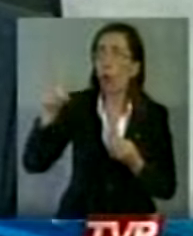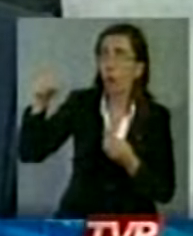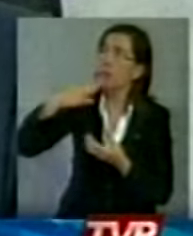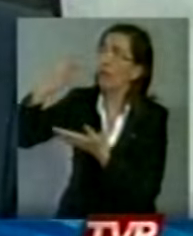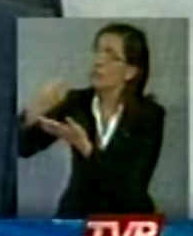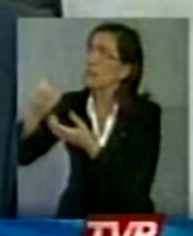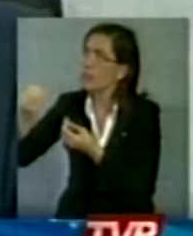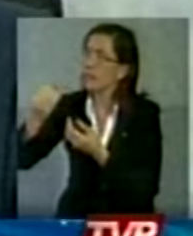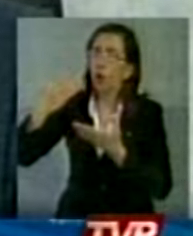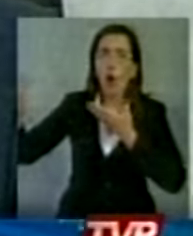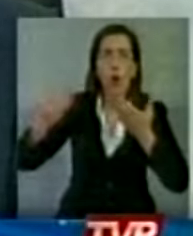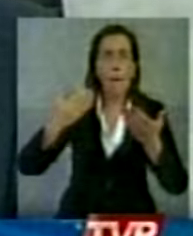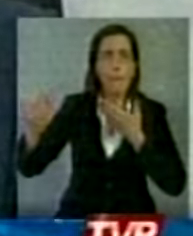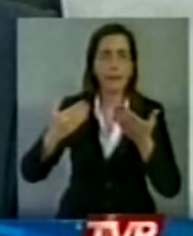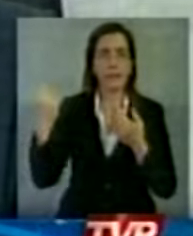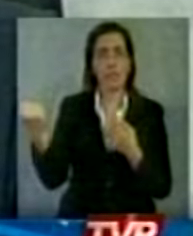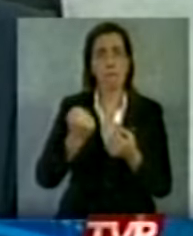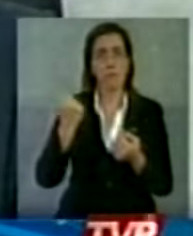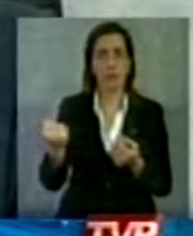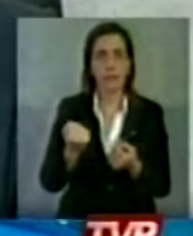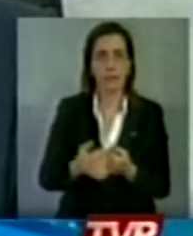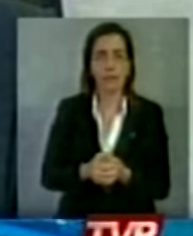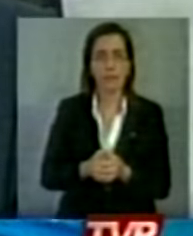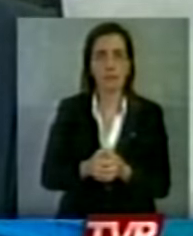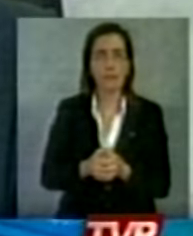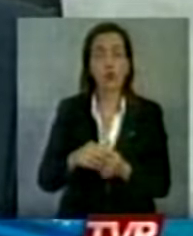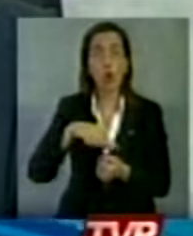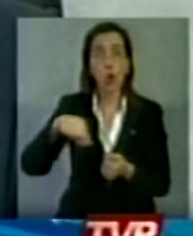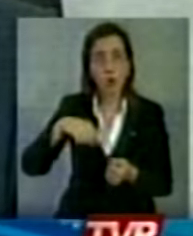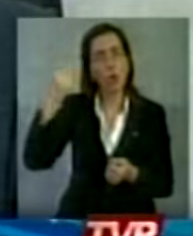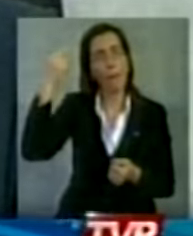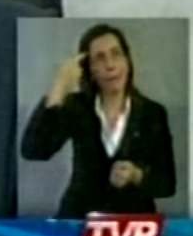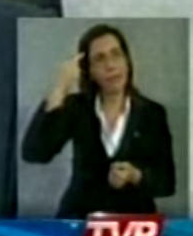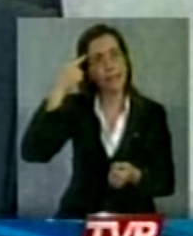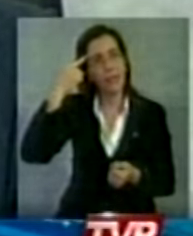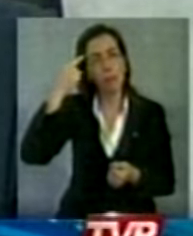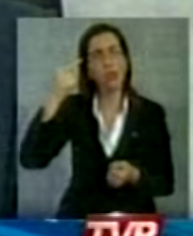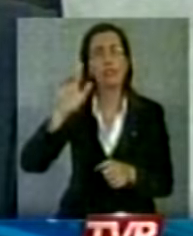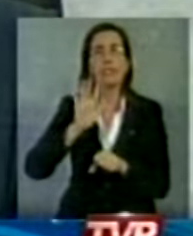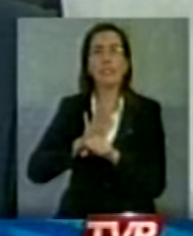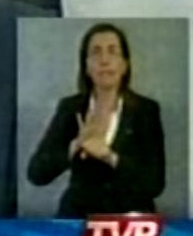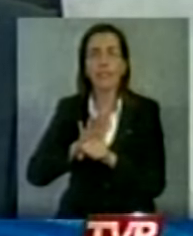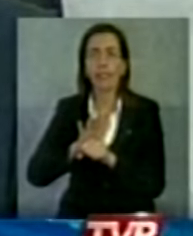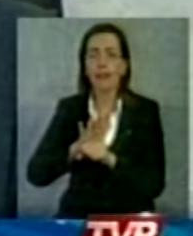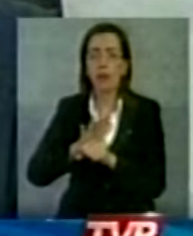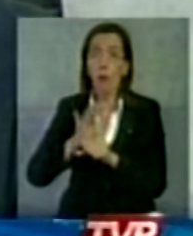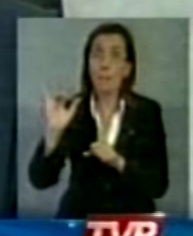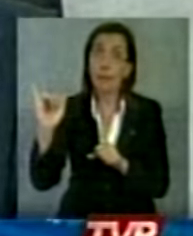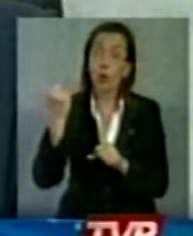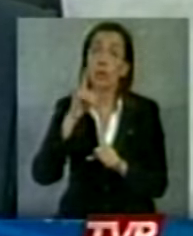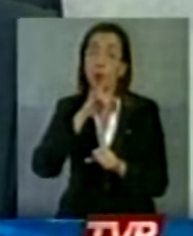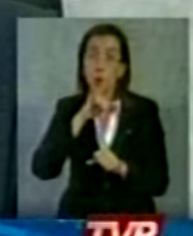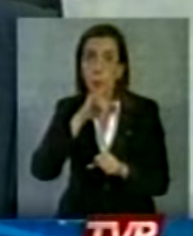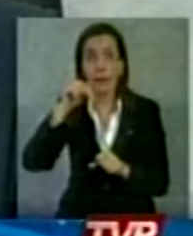dirección. Estamos convencidos de que lo mejor que le puede pasar a nuestra provincia y a